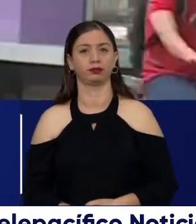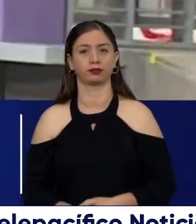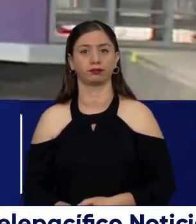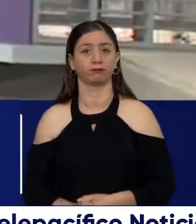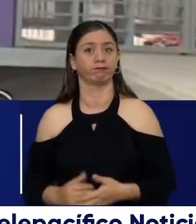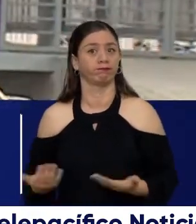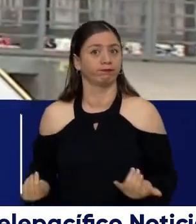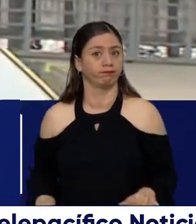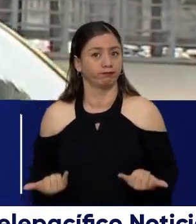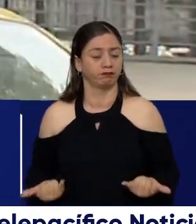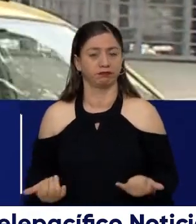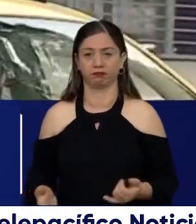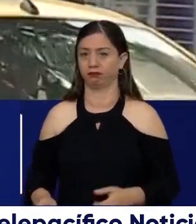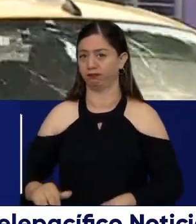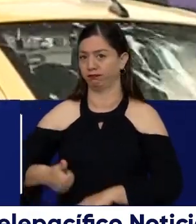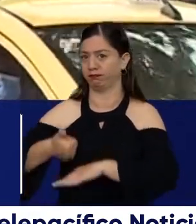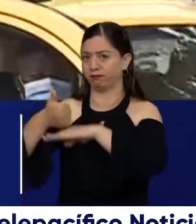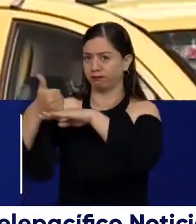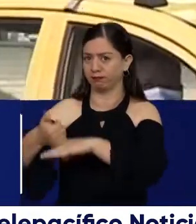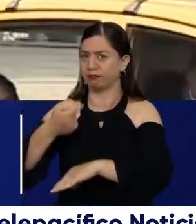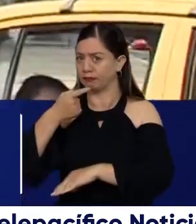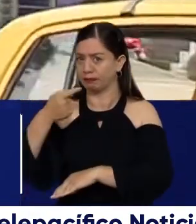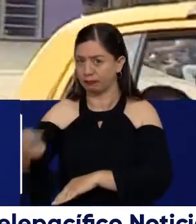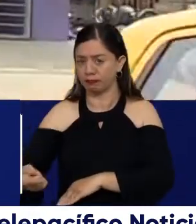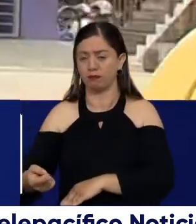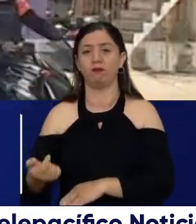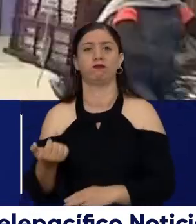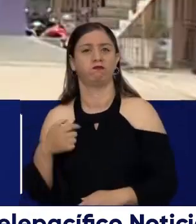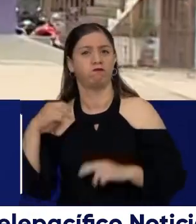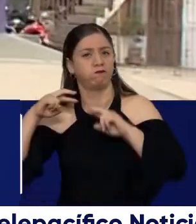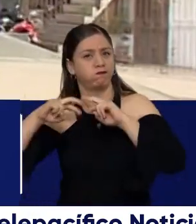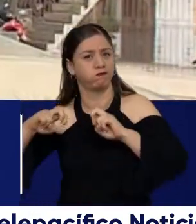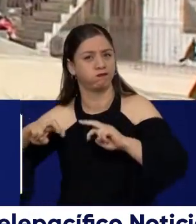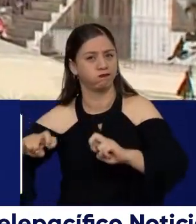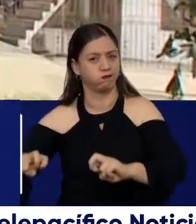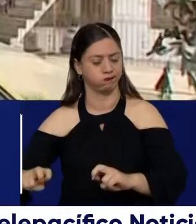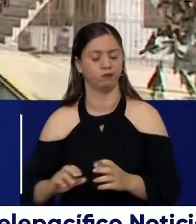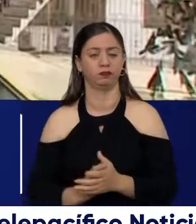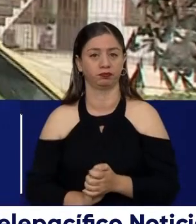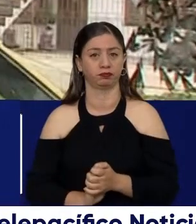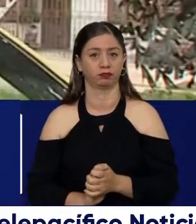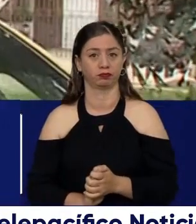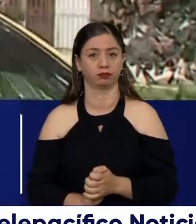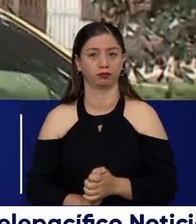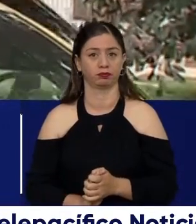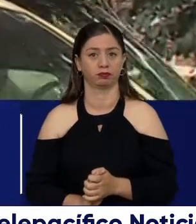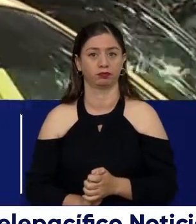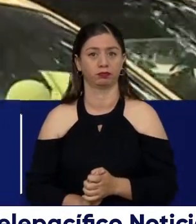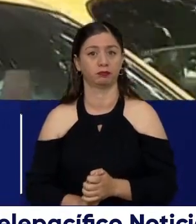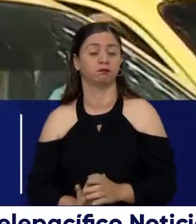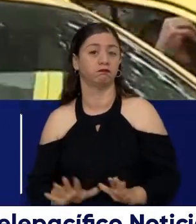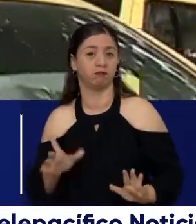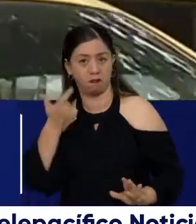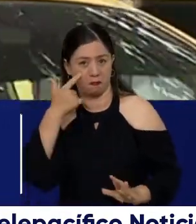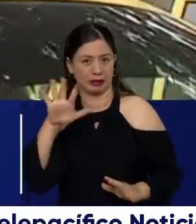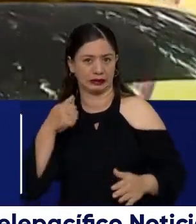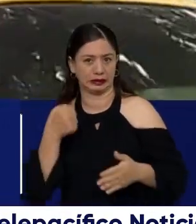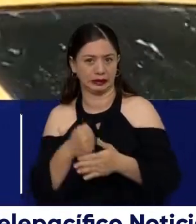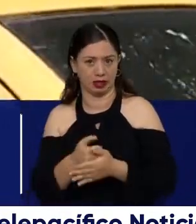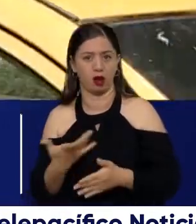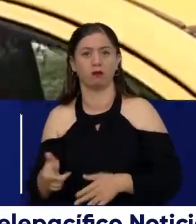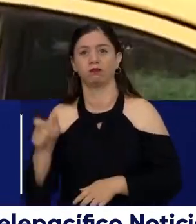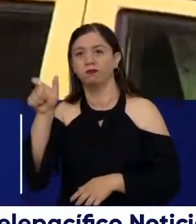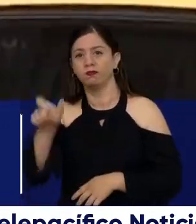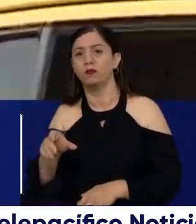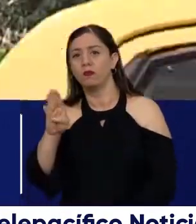el momento, las autoridades dicen que el hecho es materia de investigación. Lo que se sabe es que el accidente cobró la vida